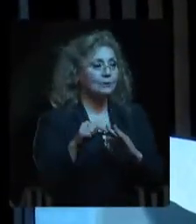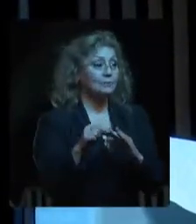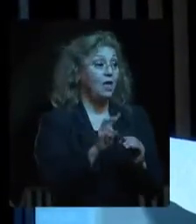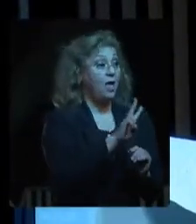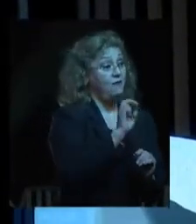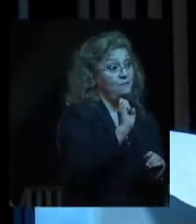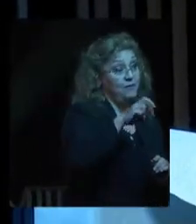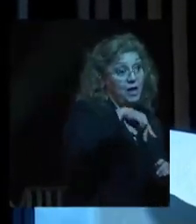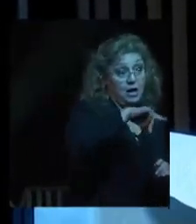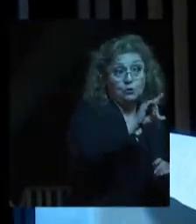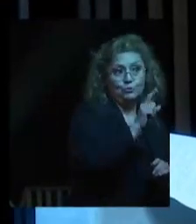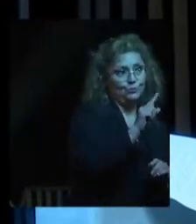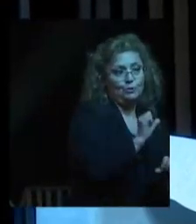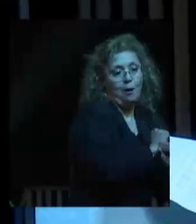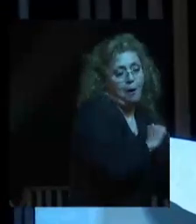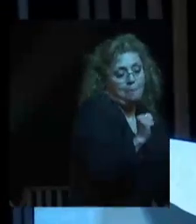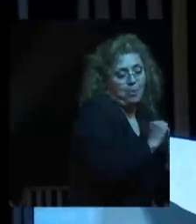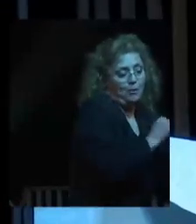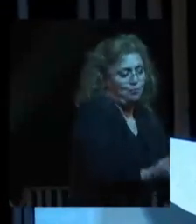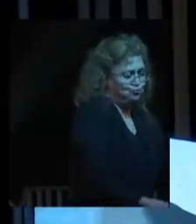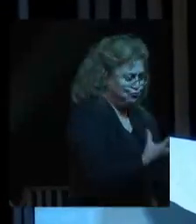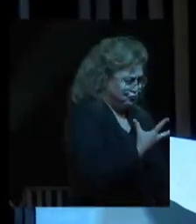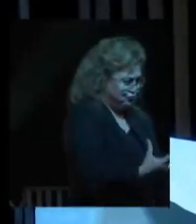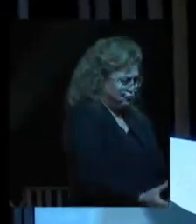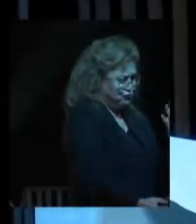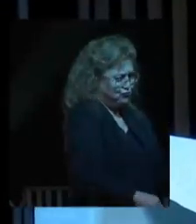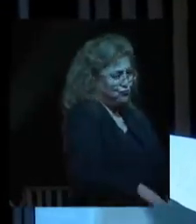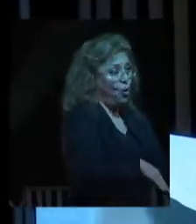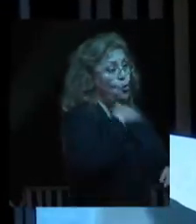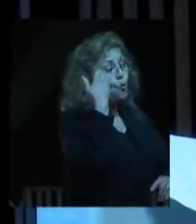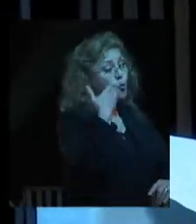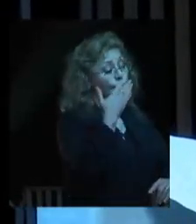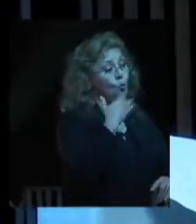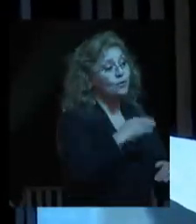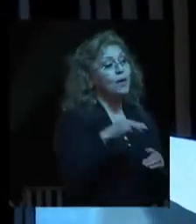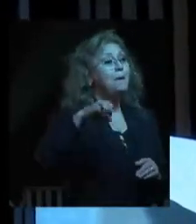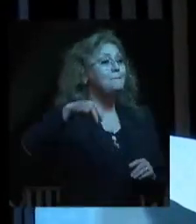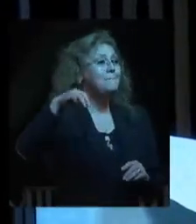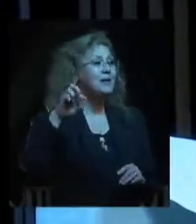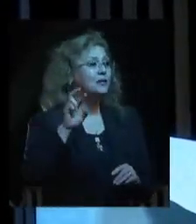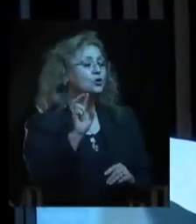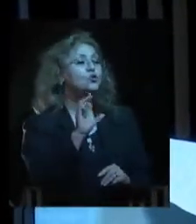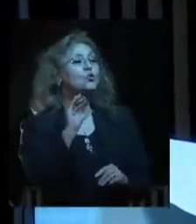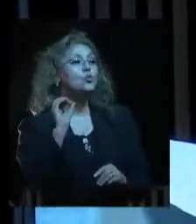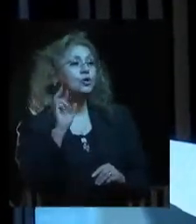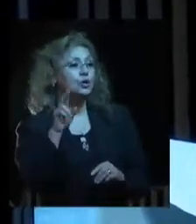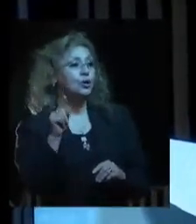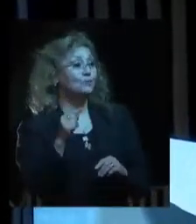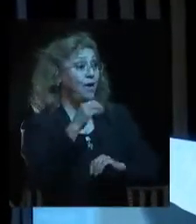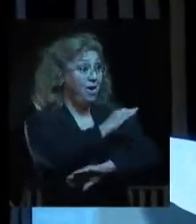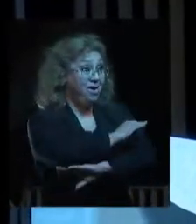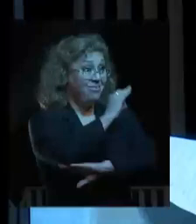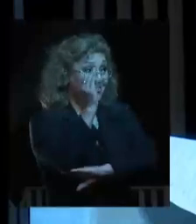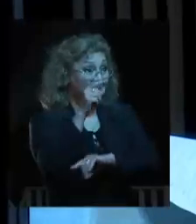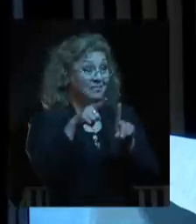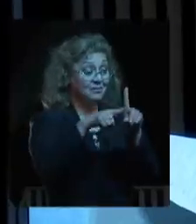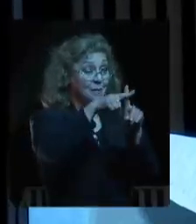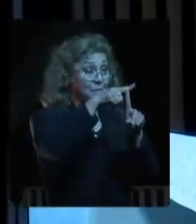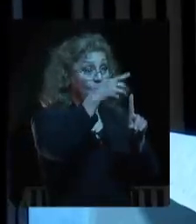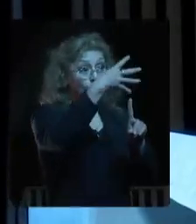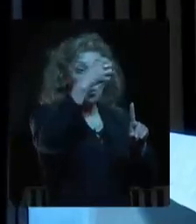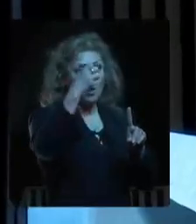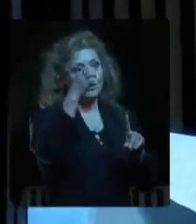Venus porque van a quedar cocinados en 5 minutos. Y en Mercurio tampoco, porque Mercurio en el día la temperatura es como 400